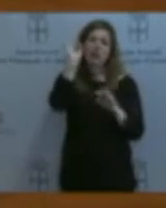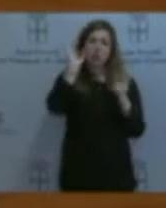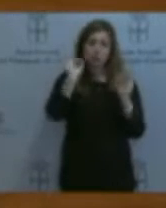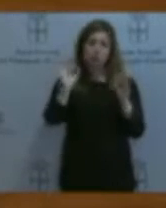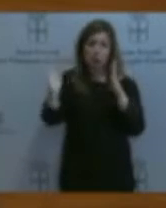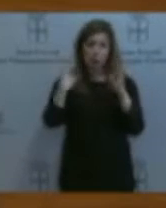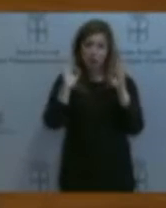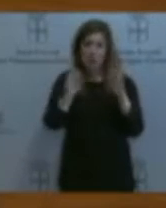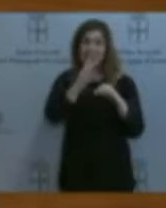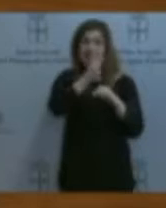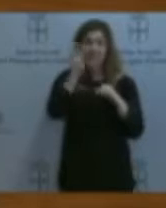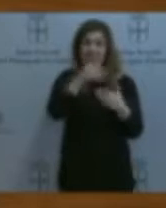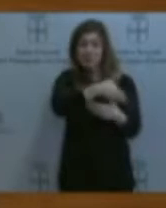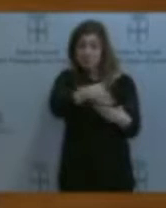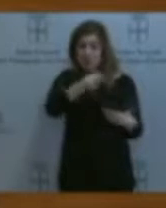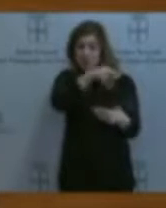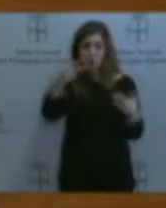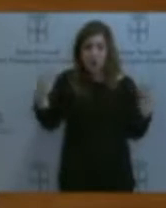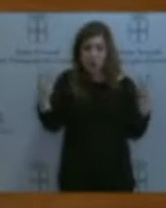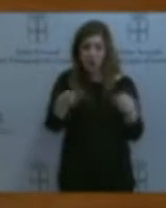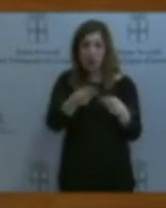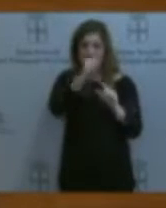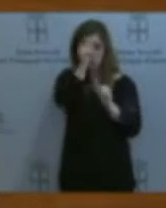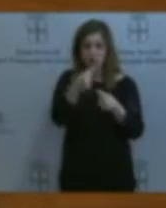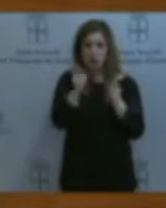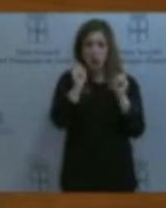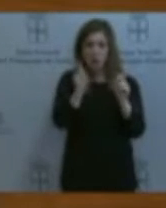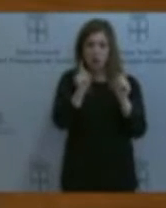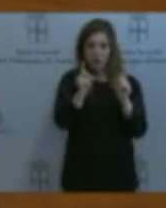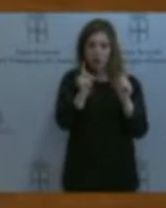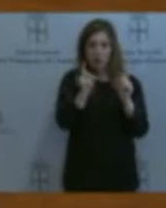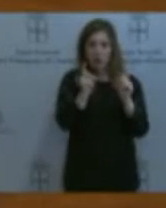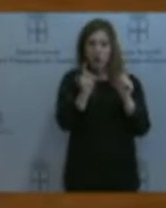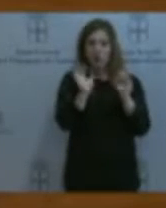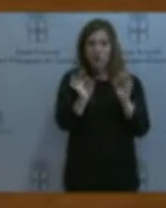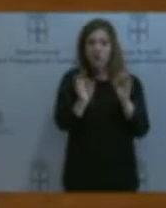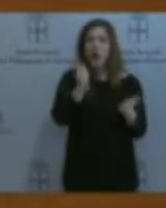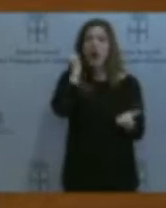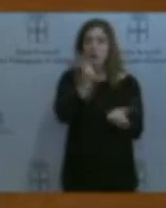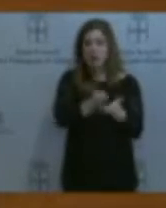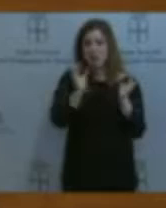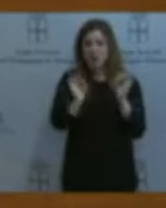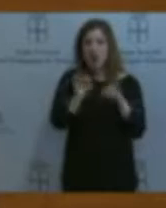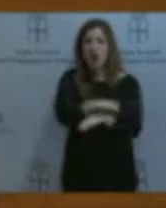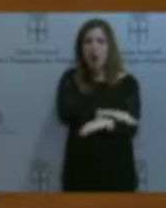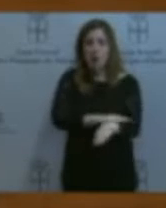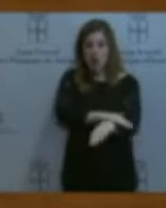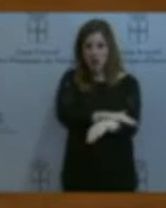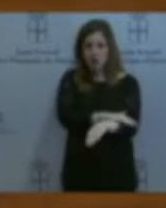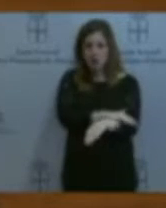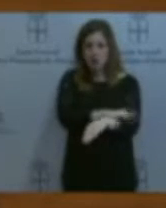periodo 33 millones del presupuesto de educación. Esa es la apuesta que ha hecho el Gobierno